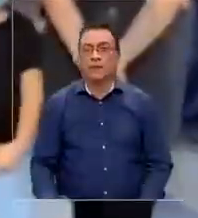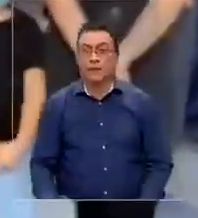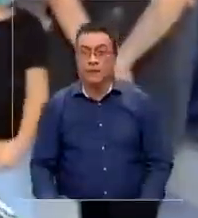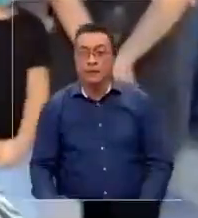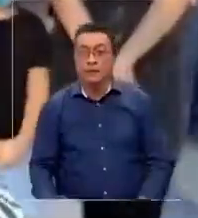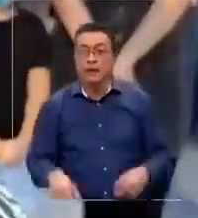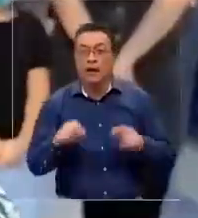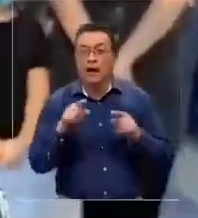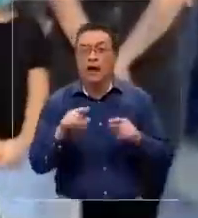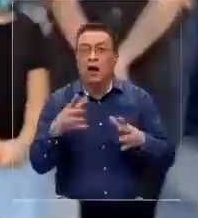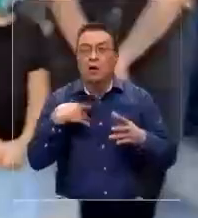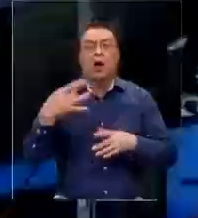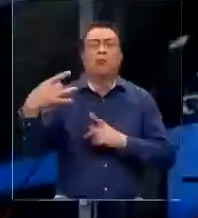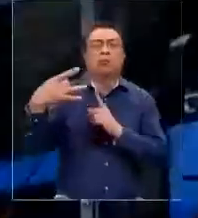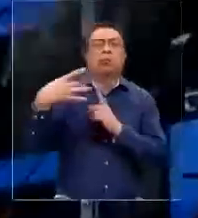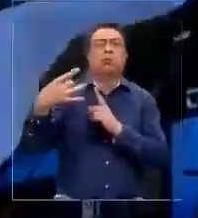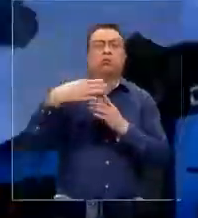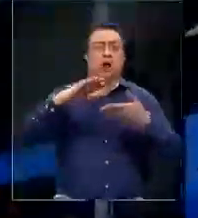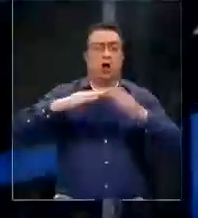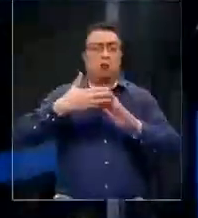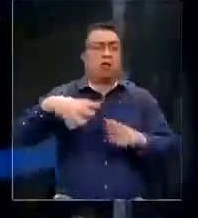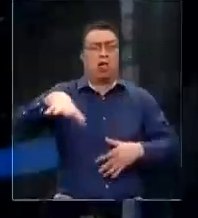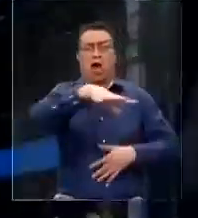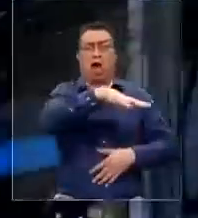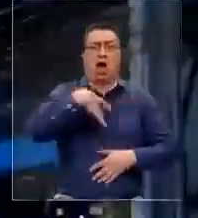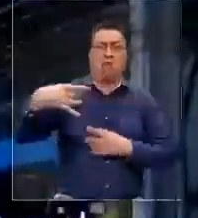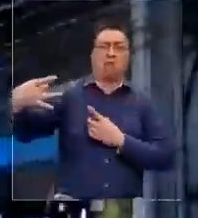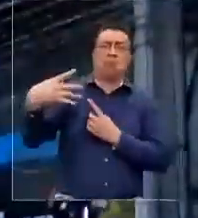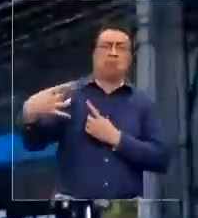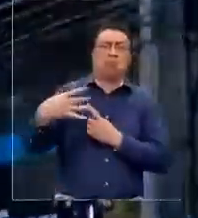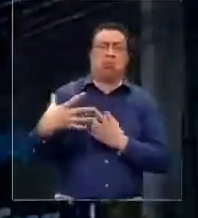Entonces, es pasar a llevar a una comunidad entera.